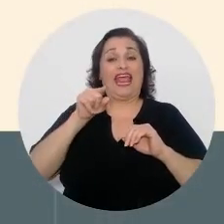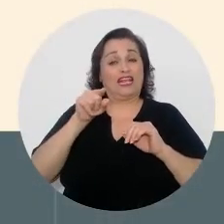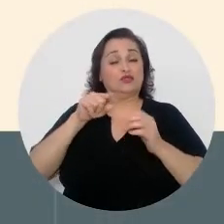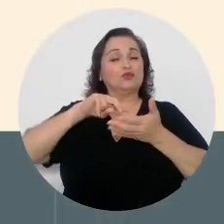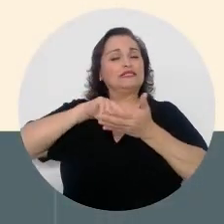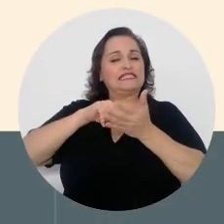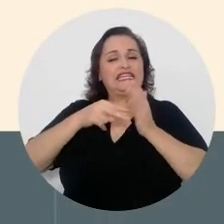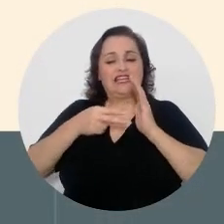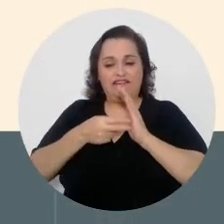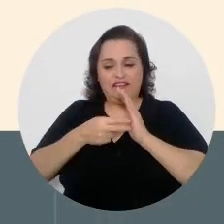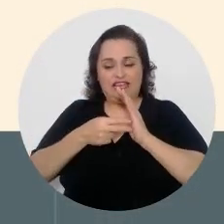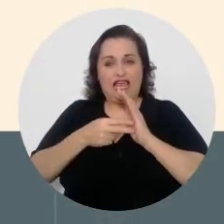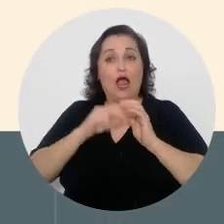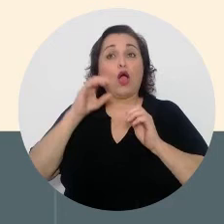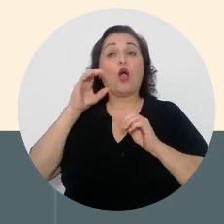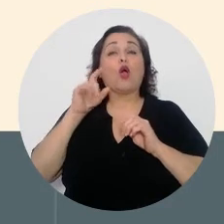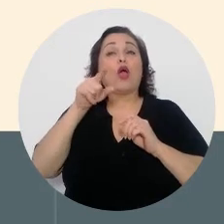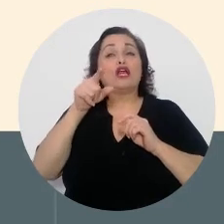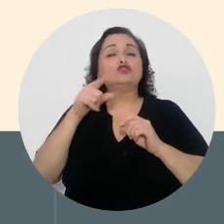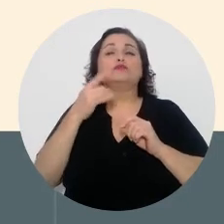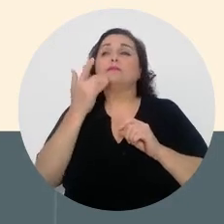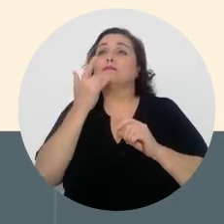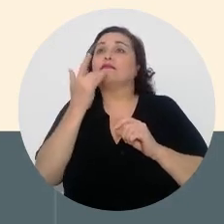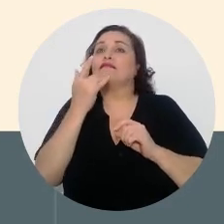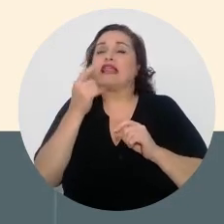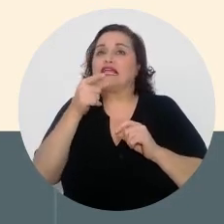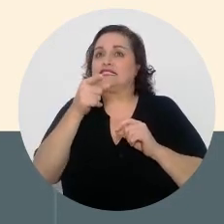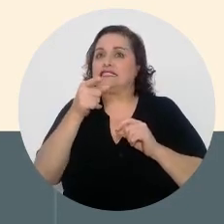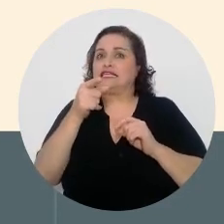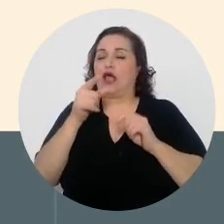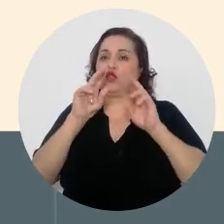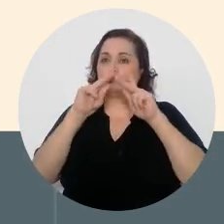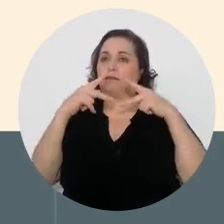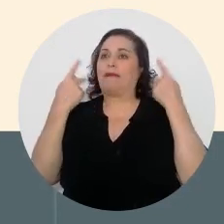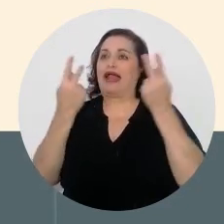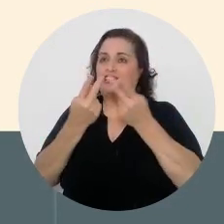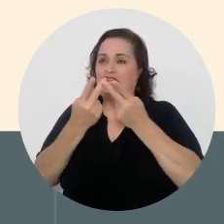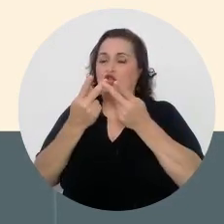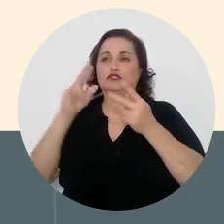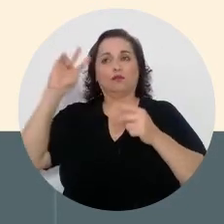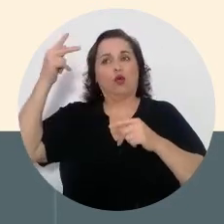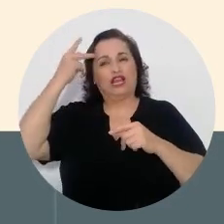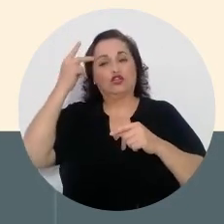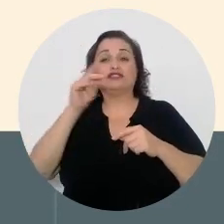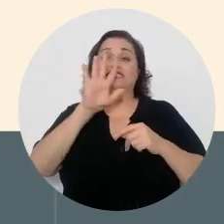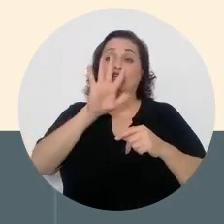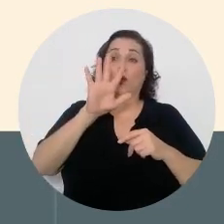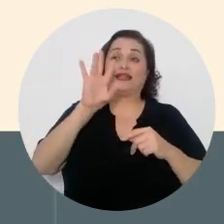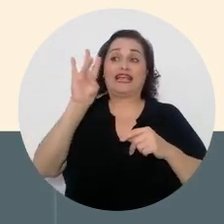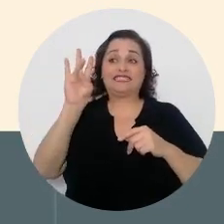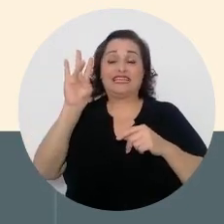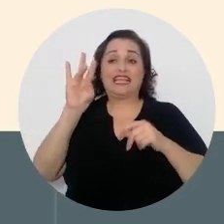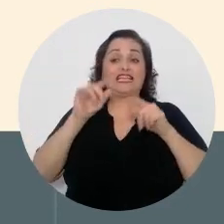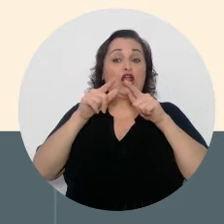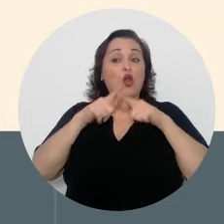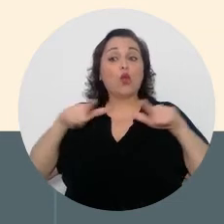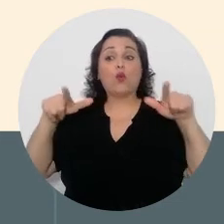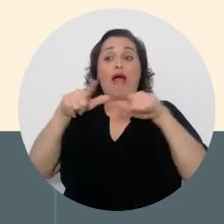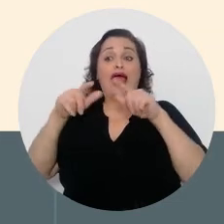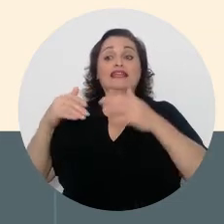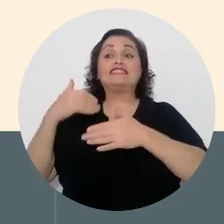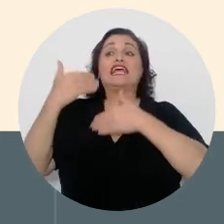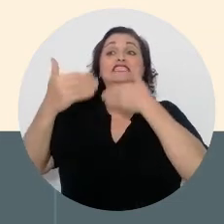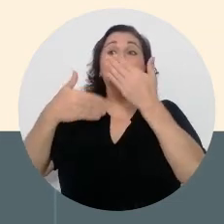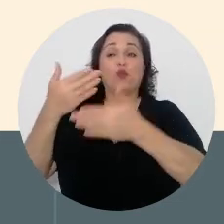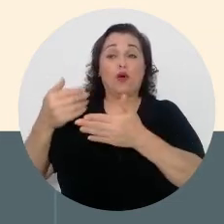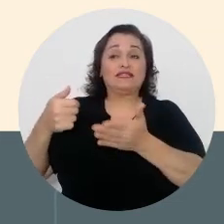de cuentas, es lo que buscan los partidos políticos. La curul son los 57 espacios que, después de